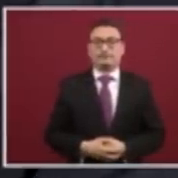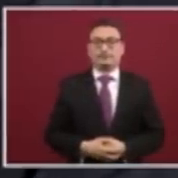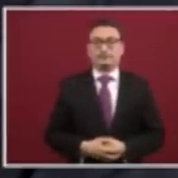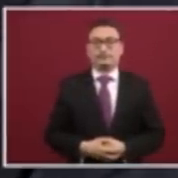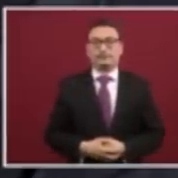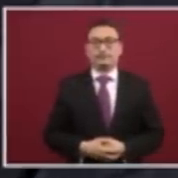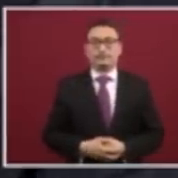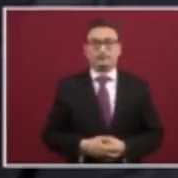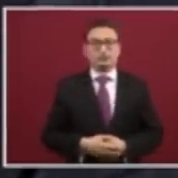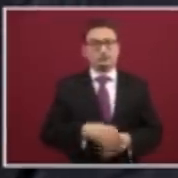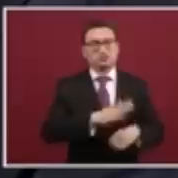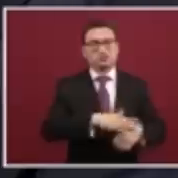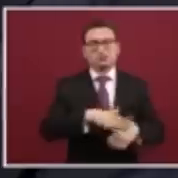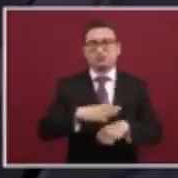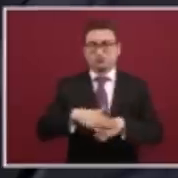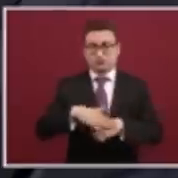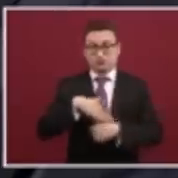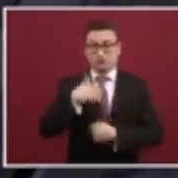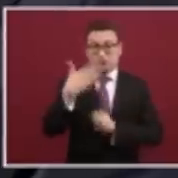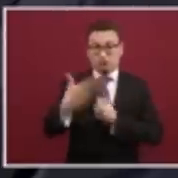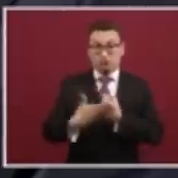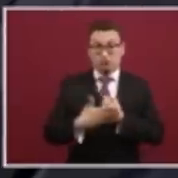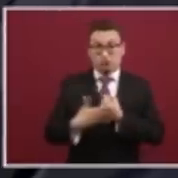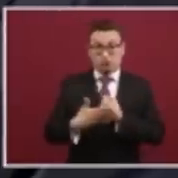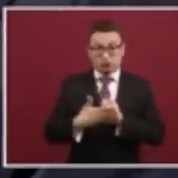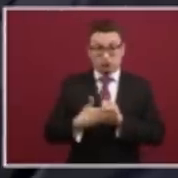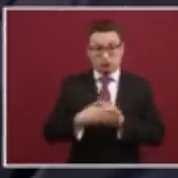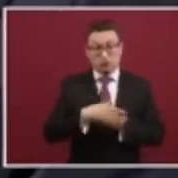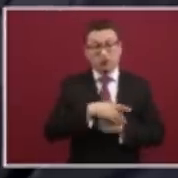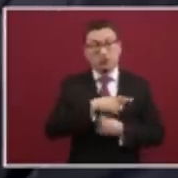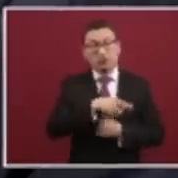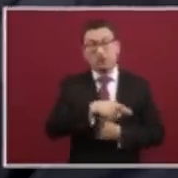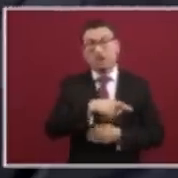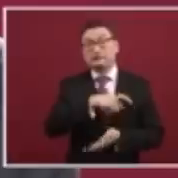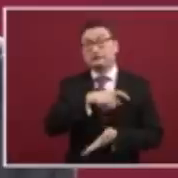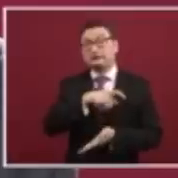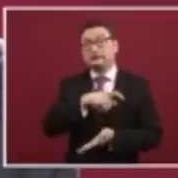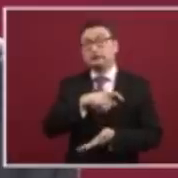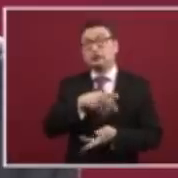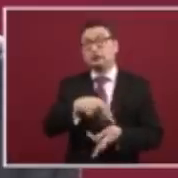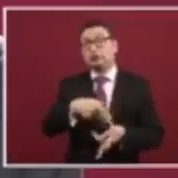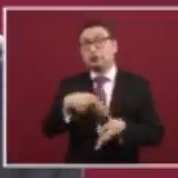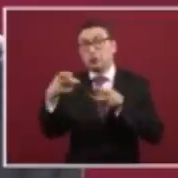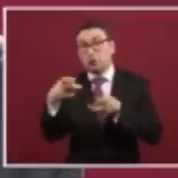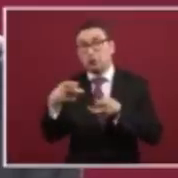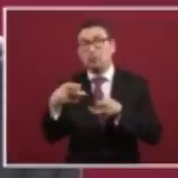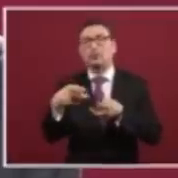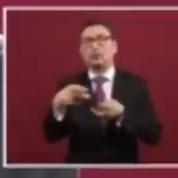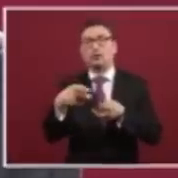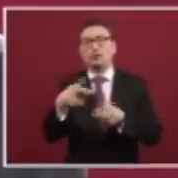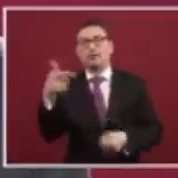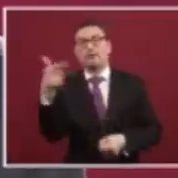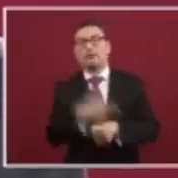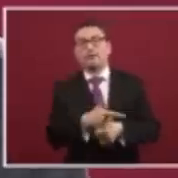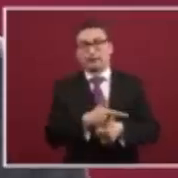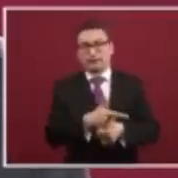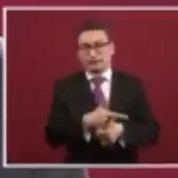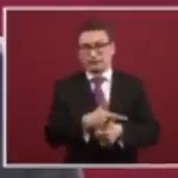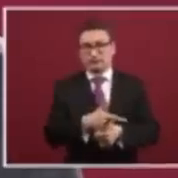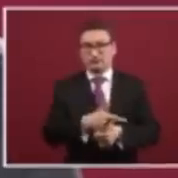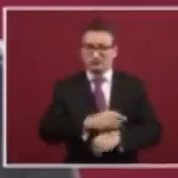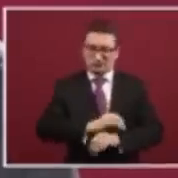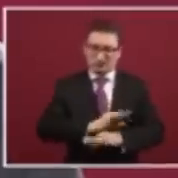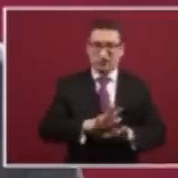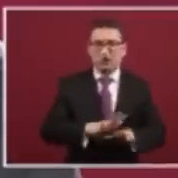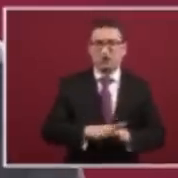El que robe se ha señalado, nada de que se le aplauda, nada de que se